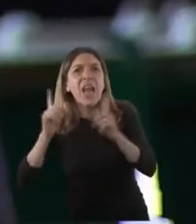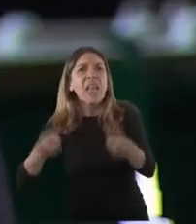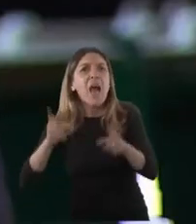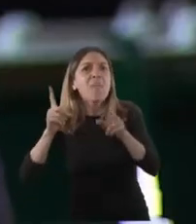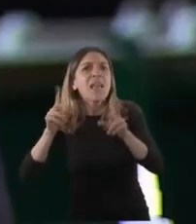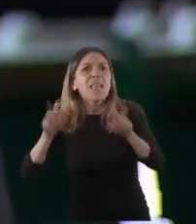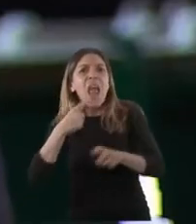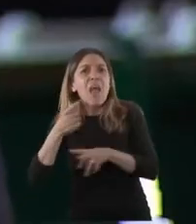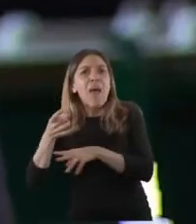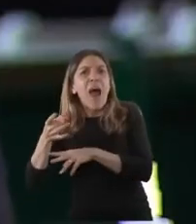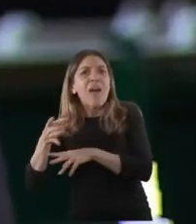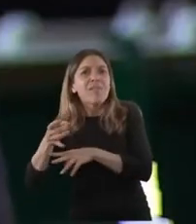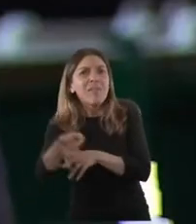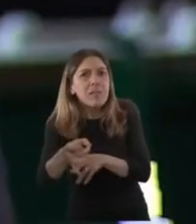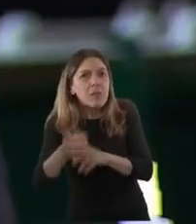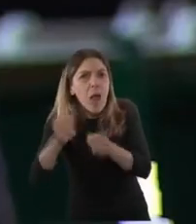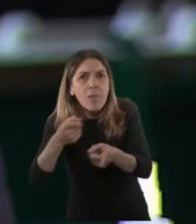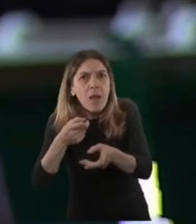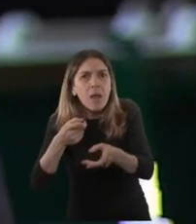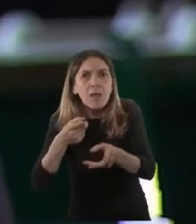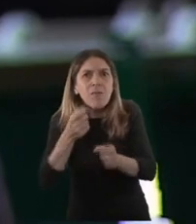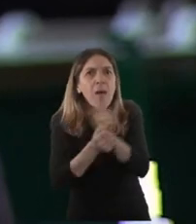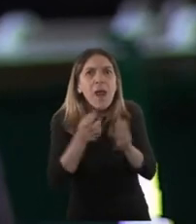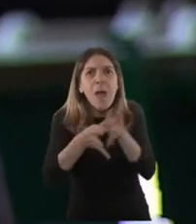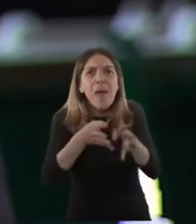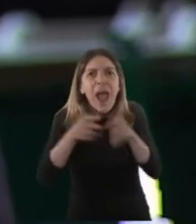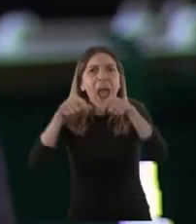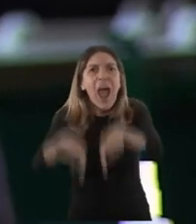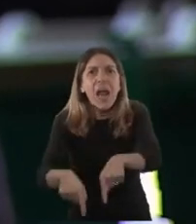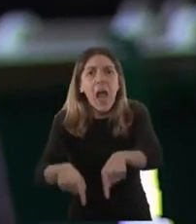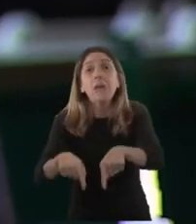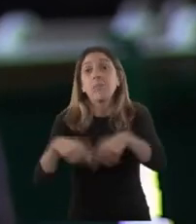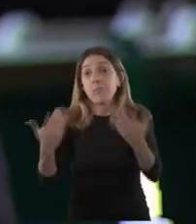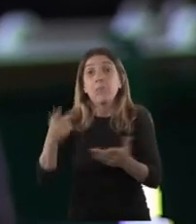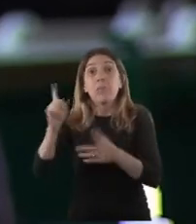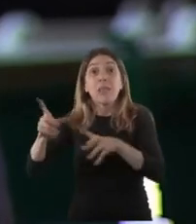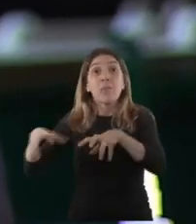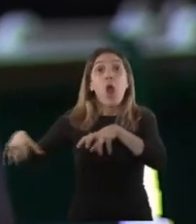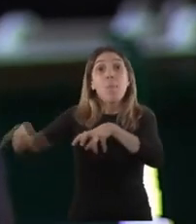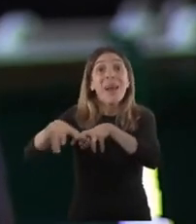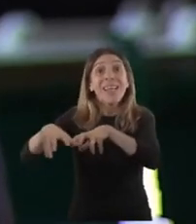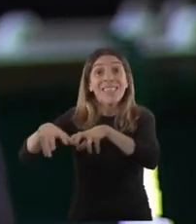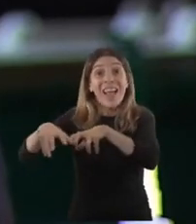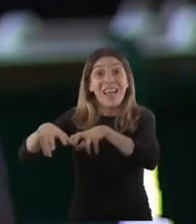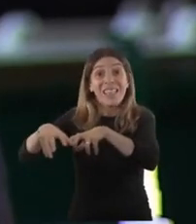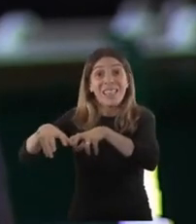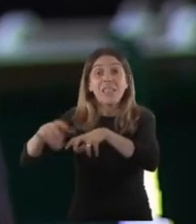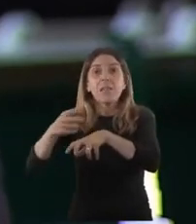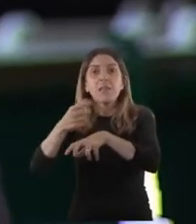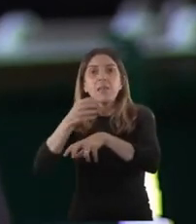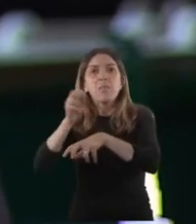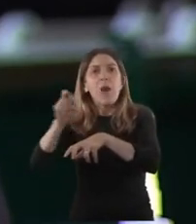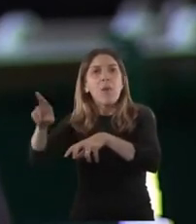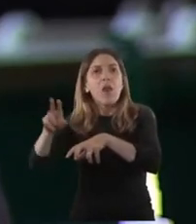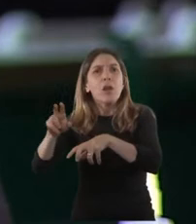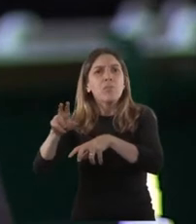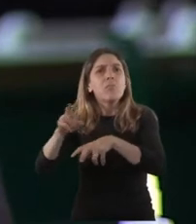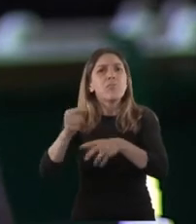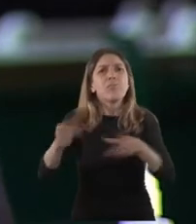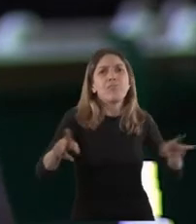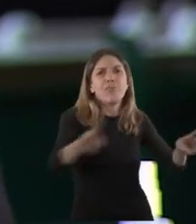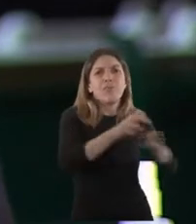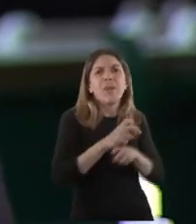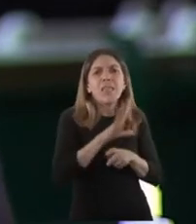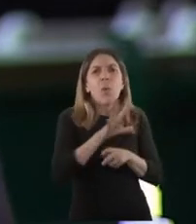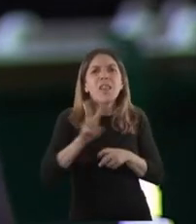de equipamiento? Y este programa de desarrollo de proveedores también, este año apuntamos a 5.000 millones de pesos de aportes